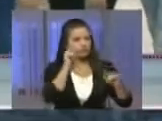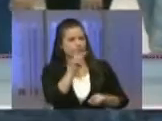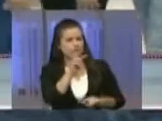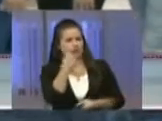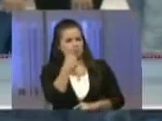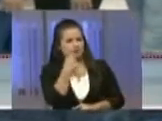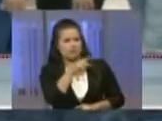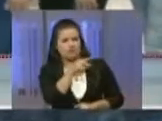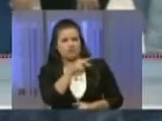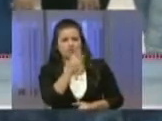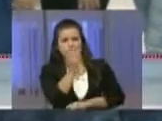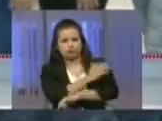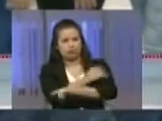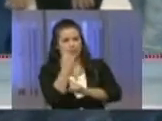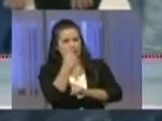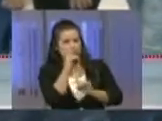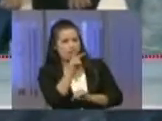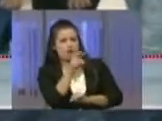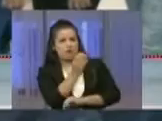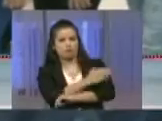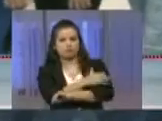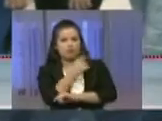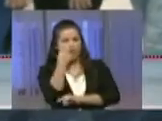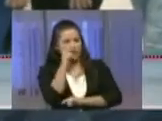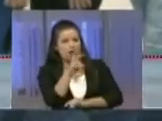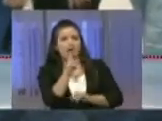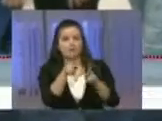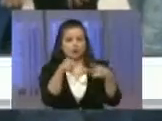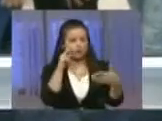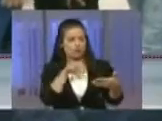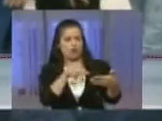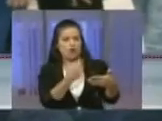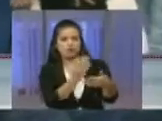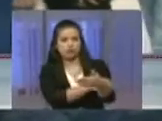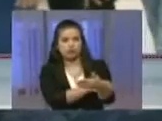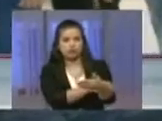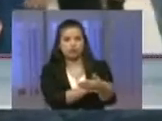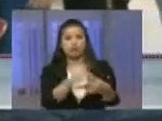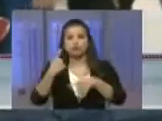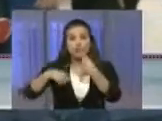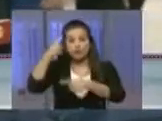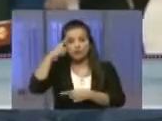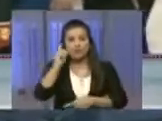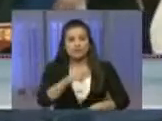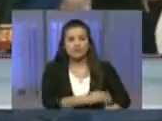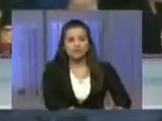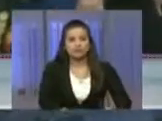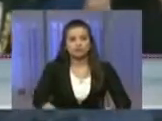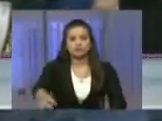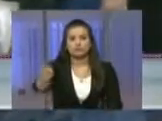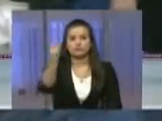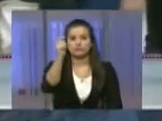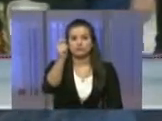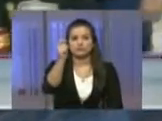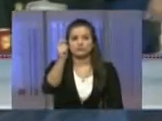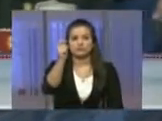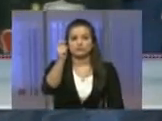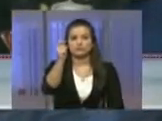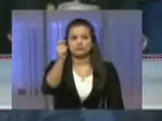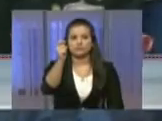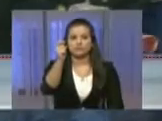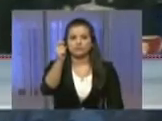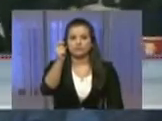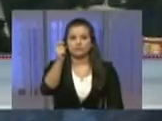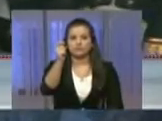mediodía en la prensa nosotros todos los días le sacamos el